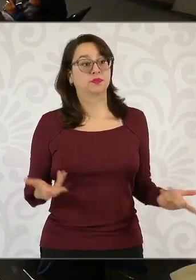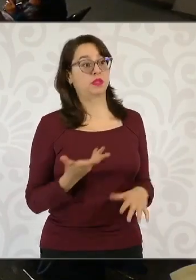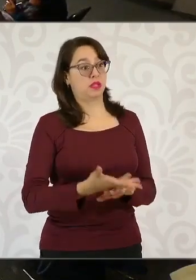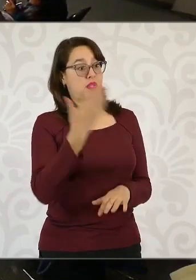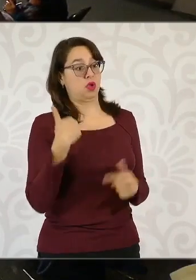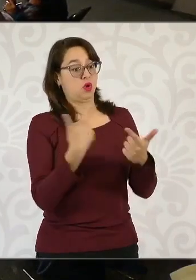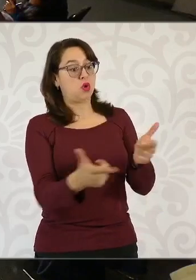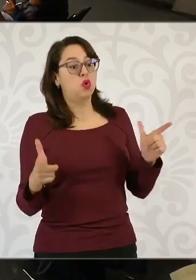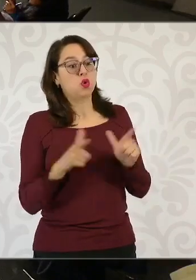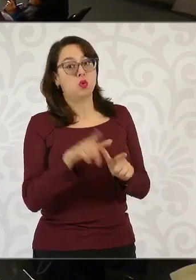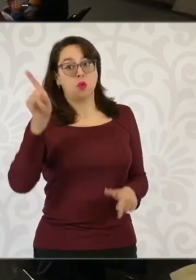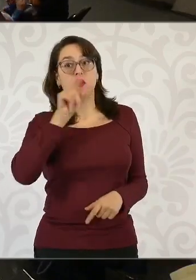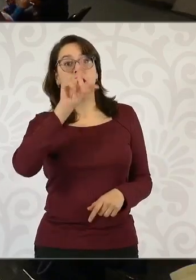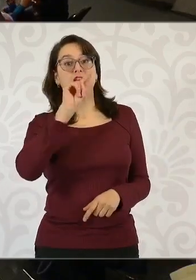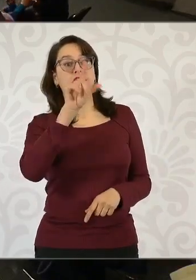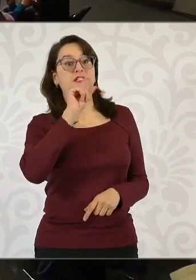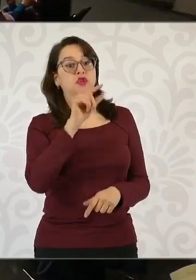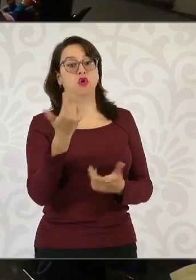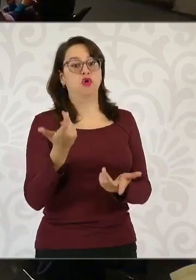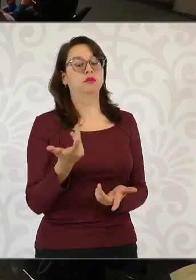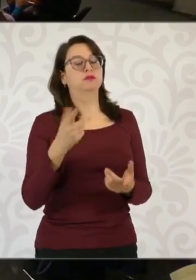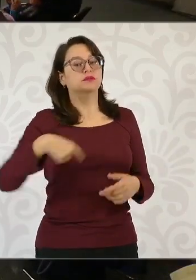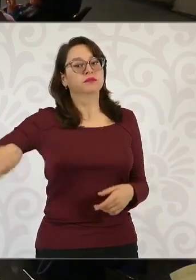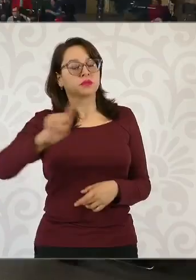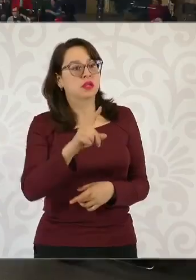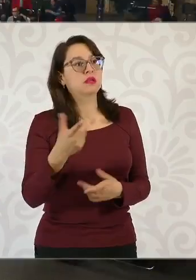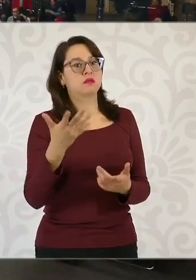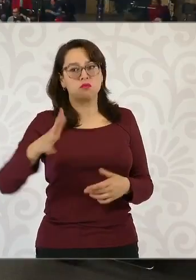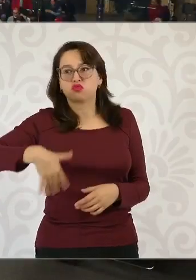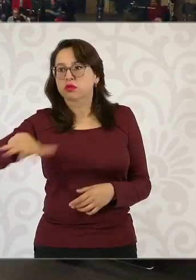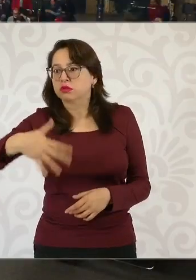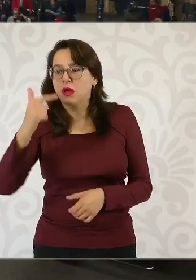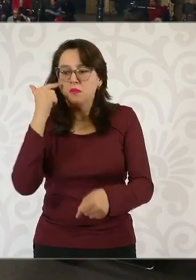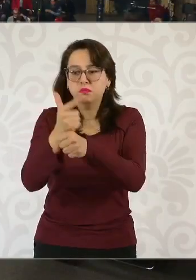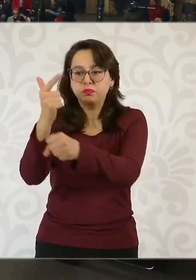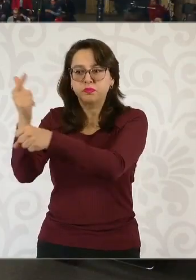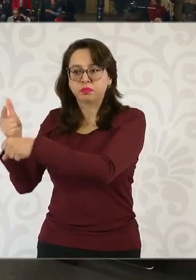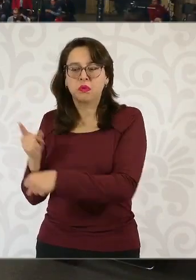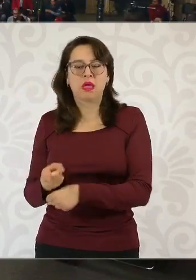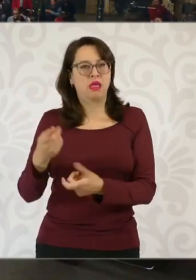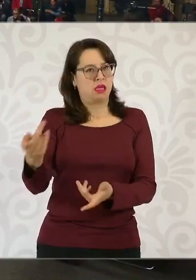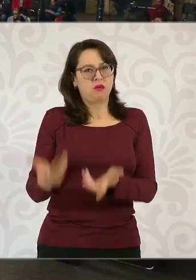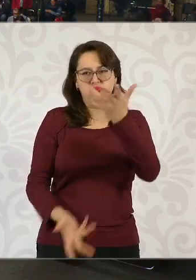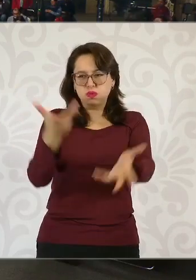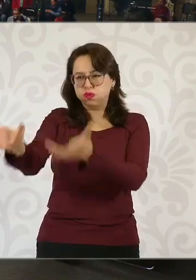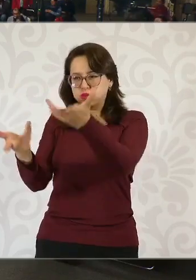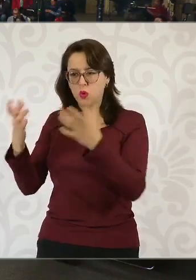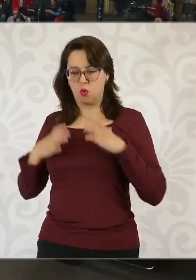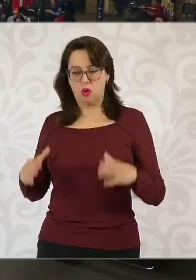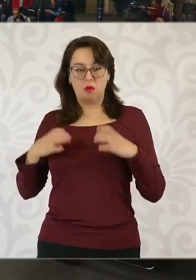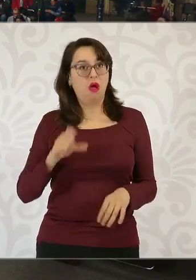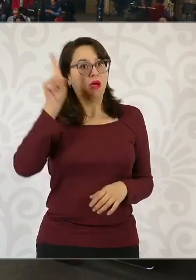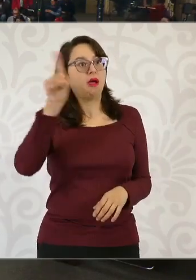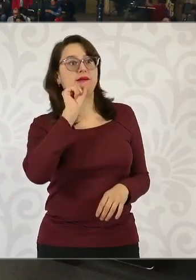Guerreros Buscadores de Jalisco reportó el hallazgo de crematorios clandestinos. Ellos también acusan que la Fiscalía Estatal, en este caso en Jalisco, ha hecho un mal